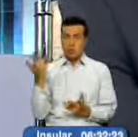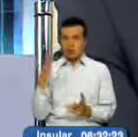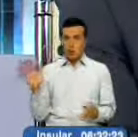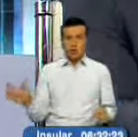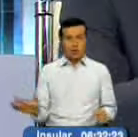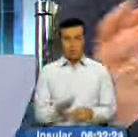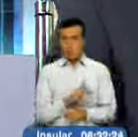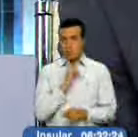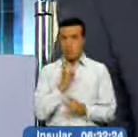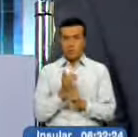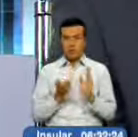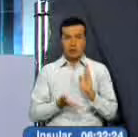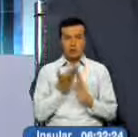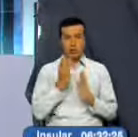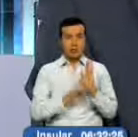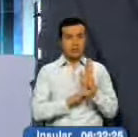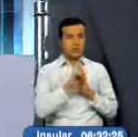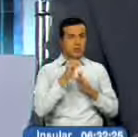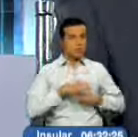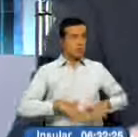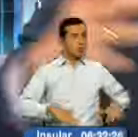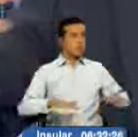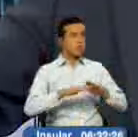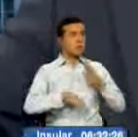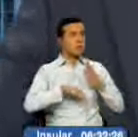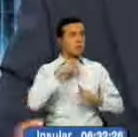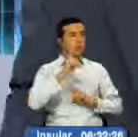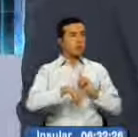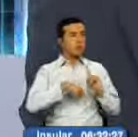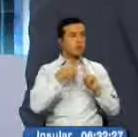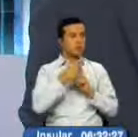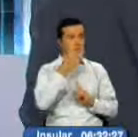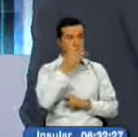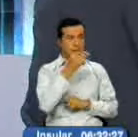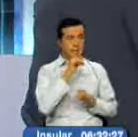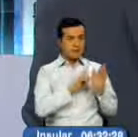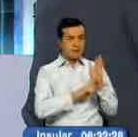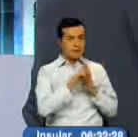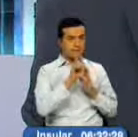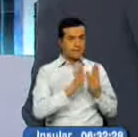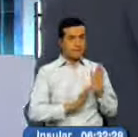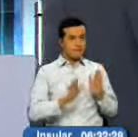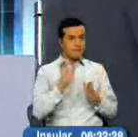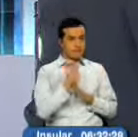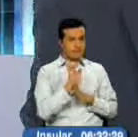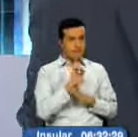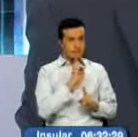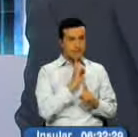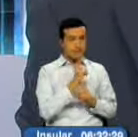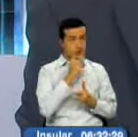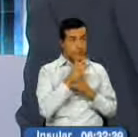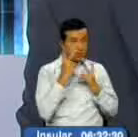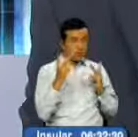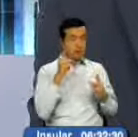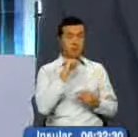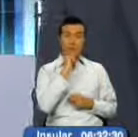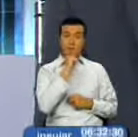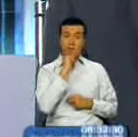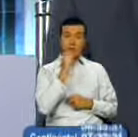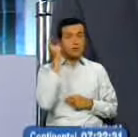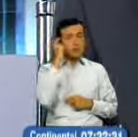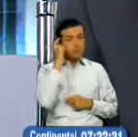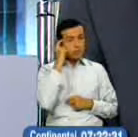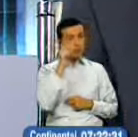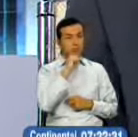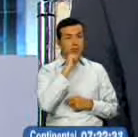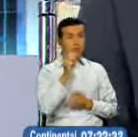podido generar esos desarrollos regionales y su sumatoria alcanzar un verdadero desarrollo nacional. Y ahí nos falta, porque parecería que se nos